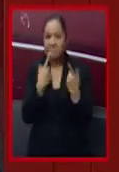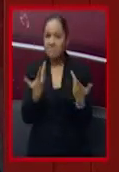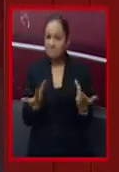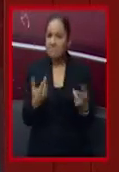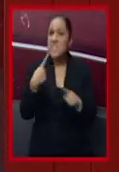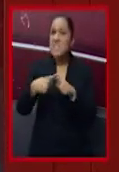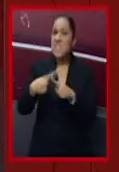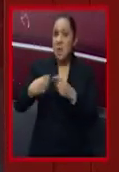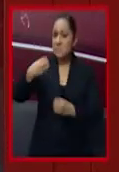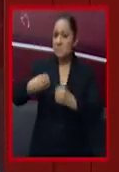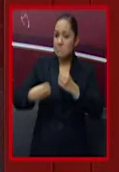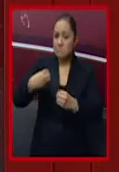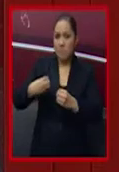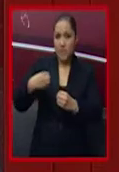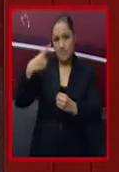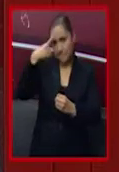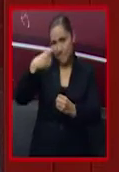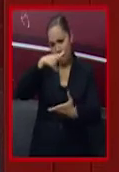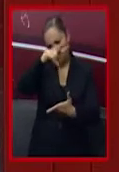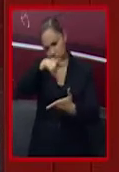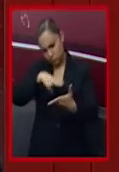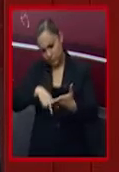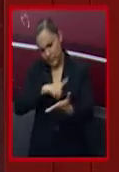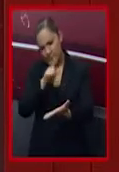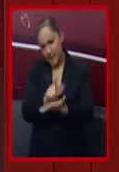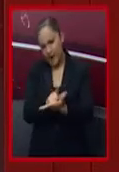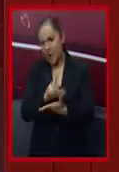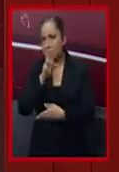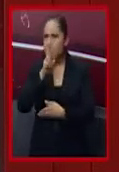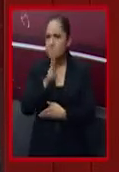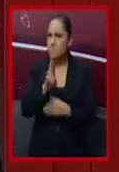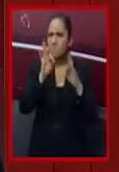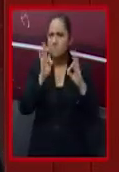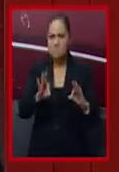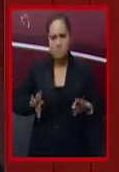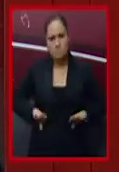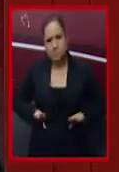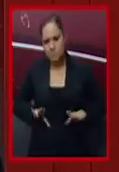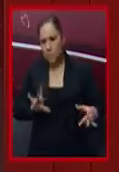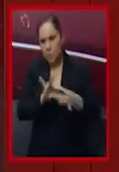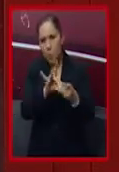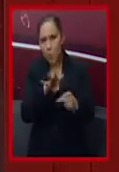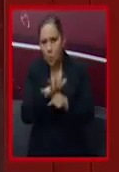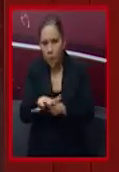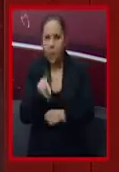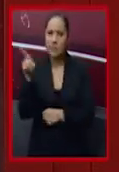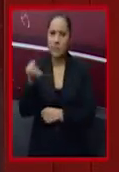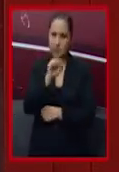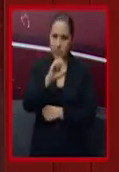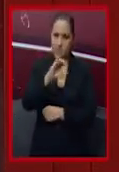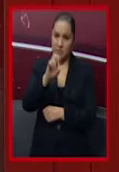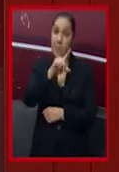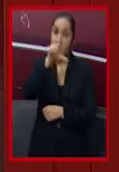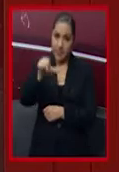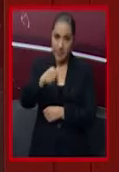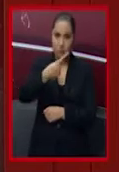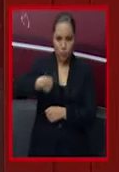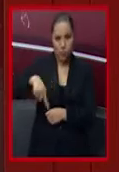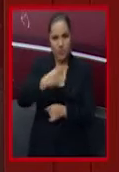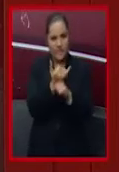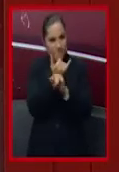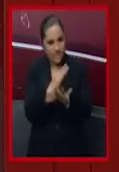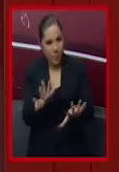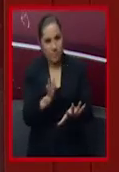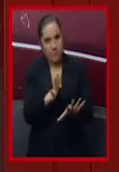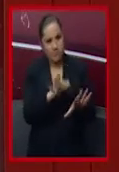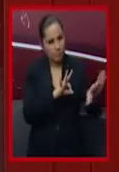de interpretar la norma, deberá decidir. Por supuesto, aquí en Noticias del Congreso le vamos a dar seguimiento puntual a este caso y le estaremos informando. Es